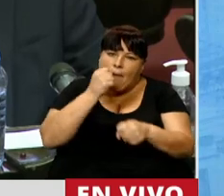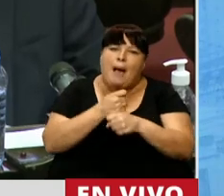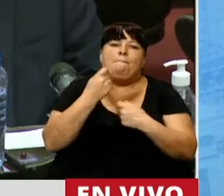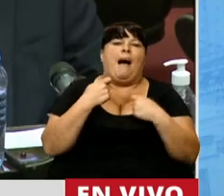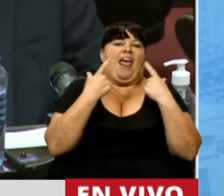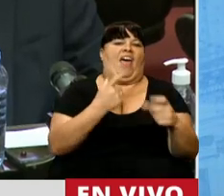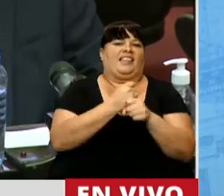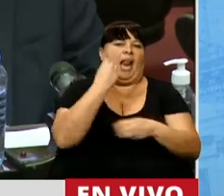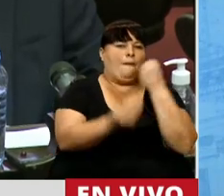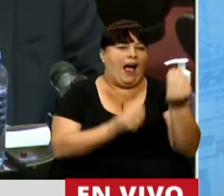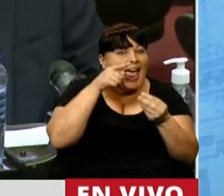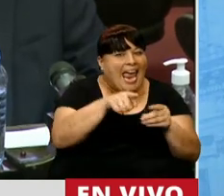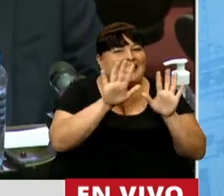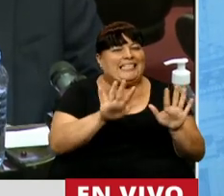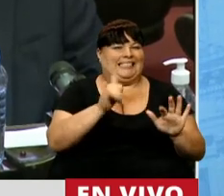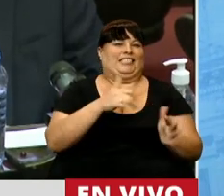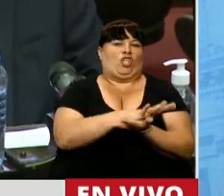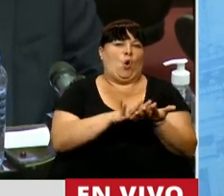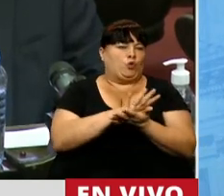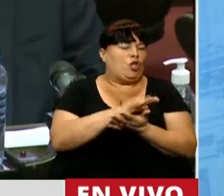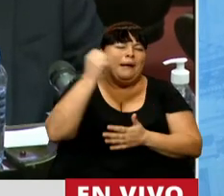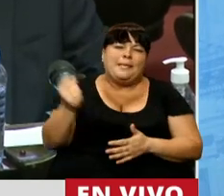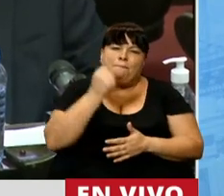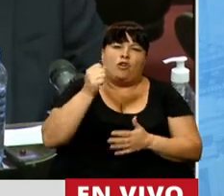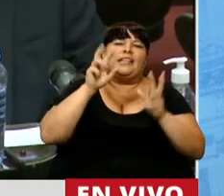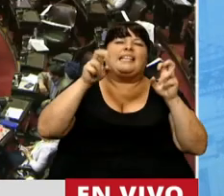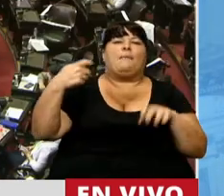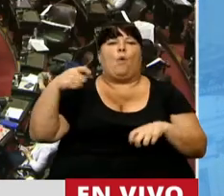para crear empleo y esa es la solución estructural del